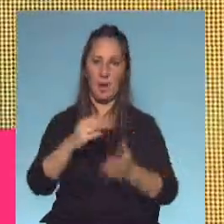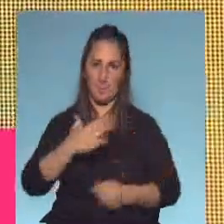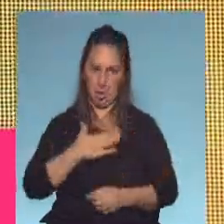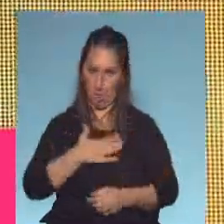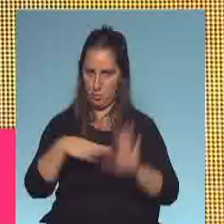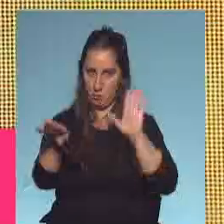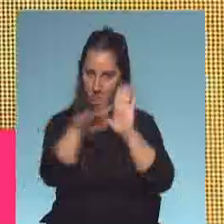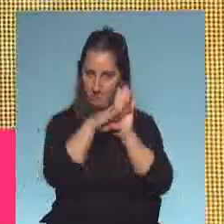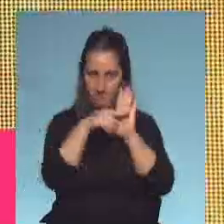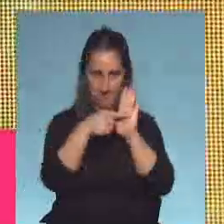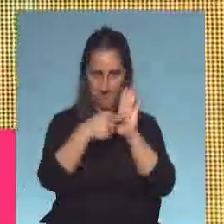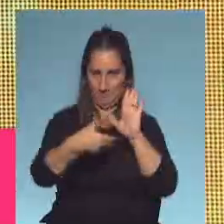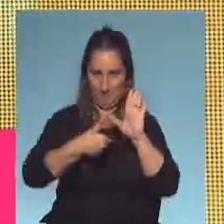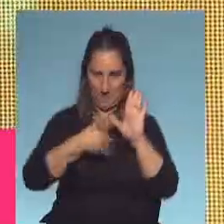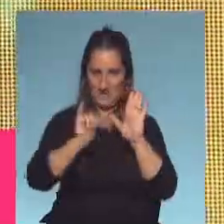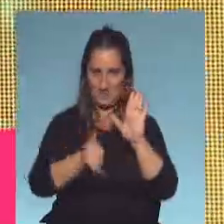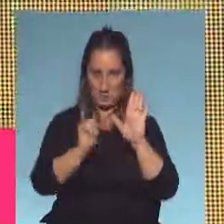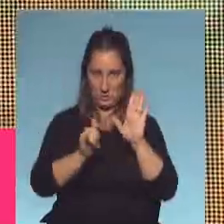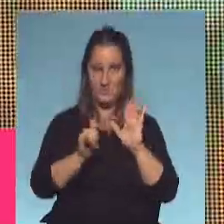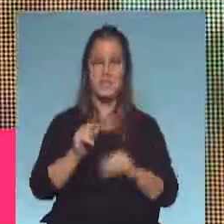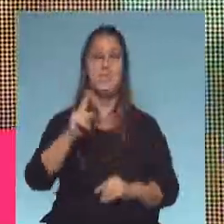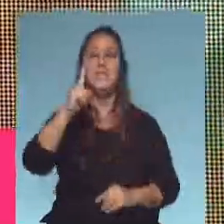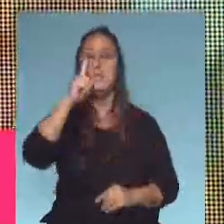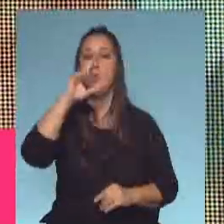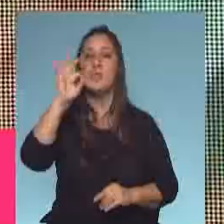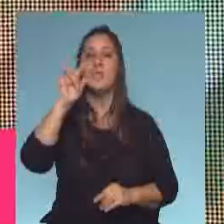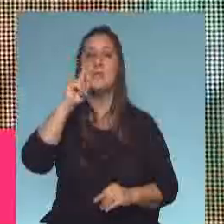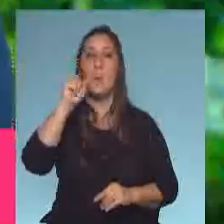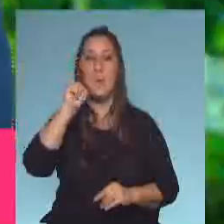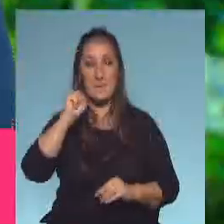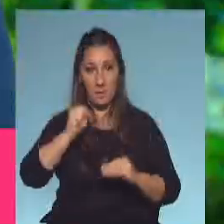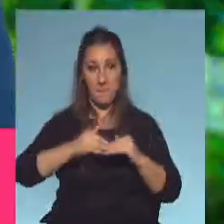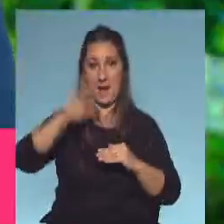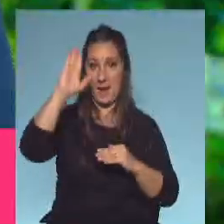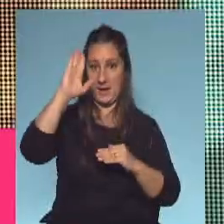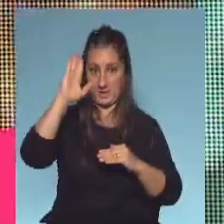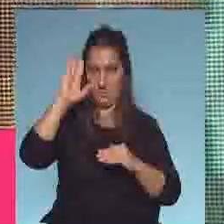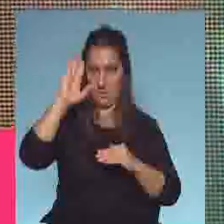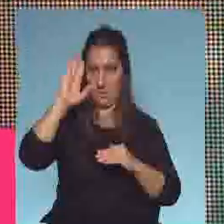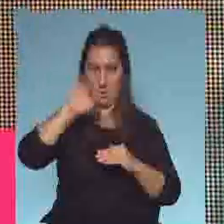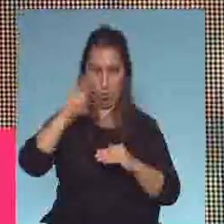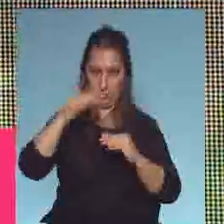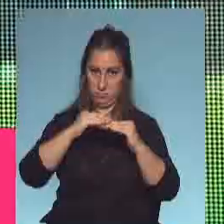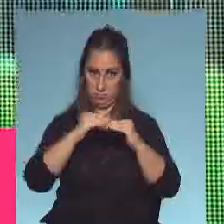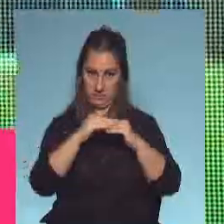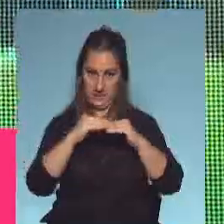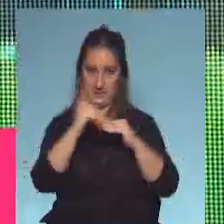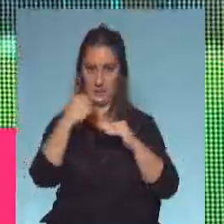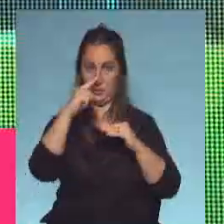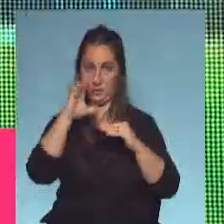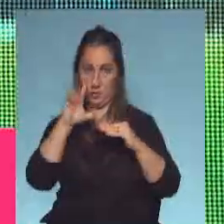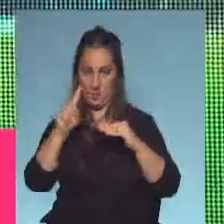los requisitos, y no ganar más de 175 mil pesos, ¿no? De modo